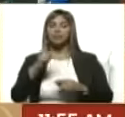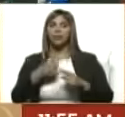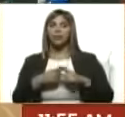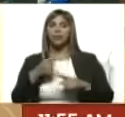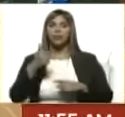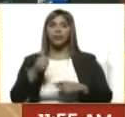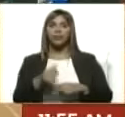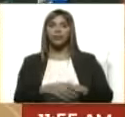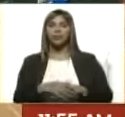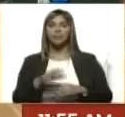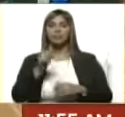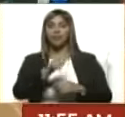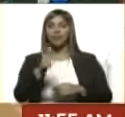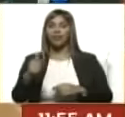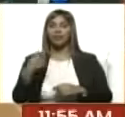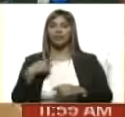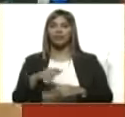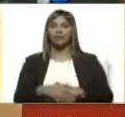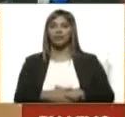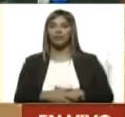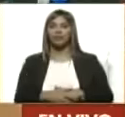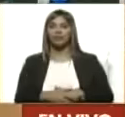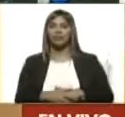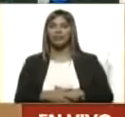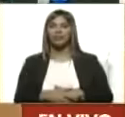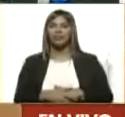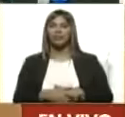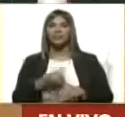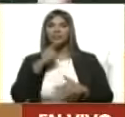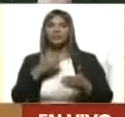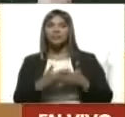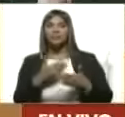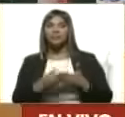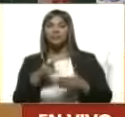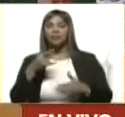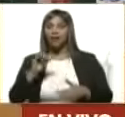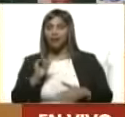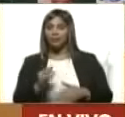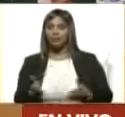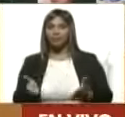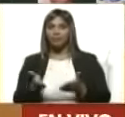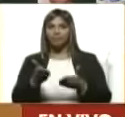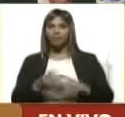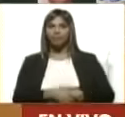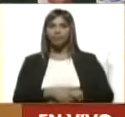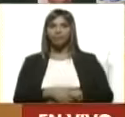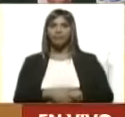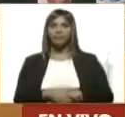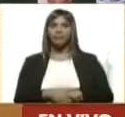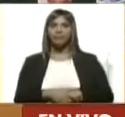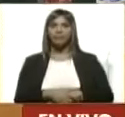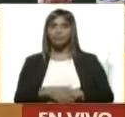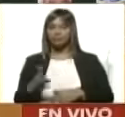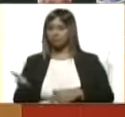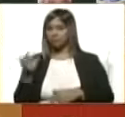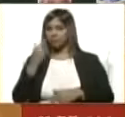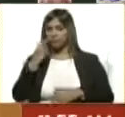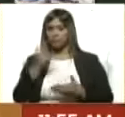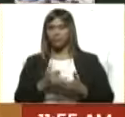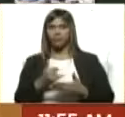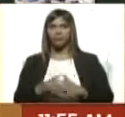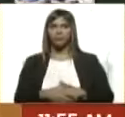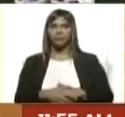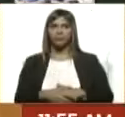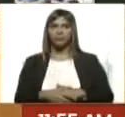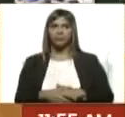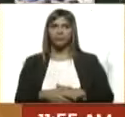quien tenga. Ustedes, por ejemplo, hagan la prueba ahorita. Hagan la prueba aquí, pásame el tuyo, Pedro, que mi cédula